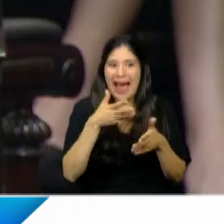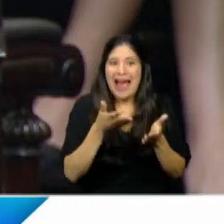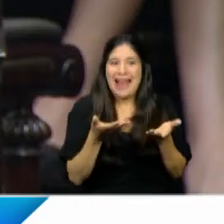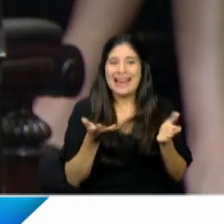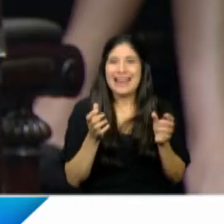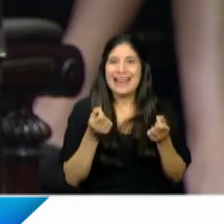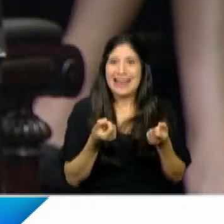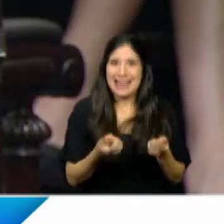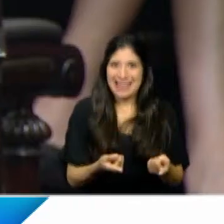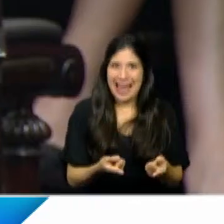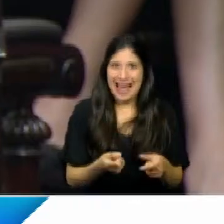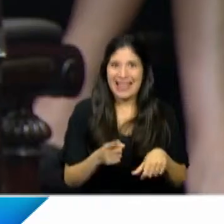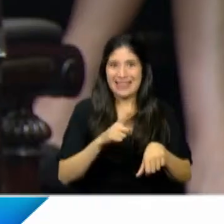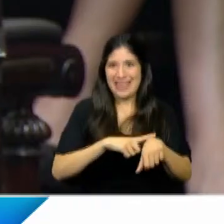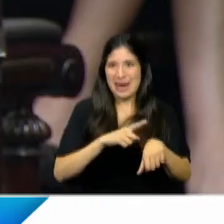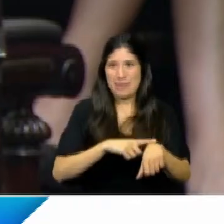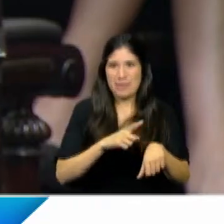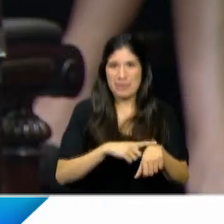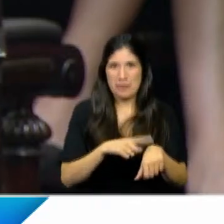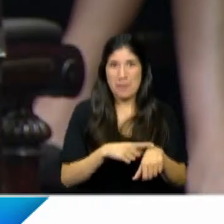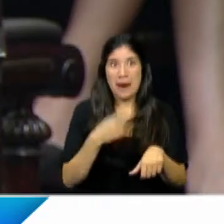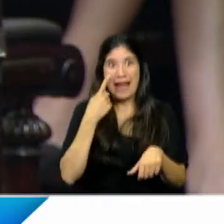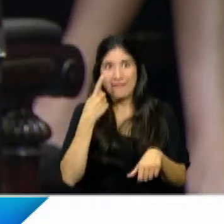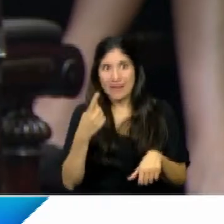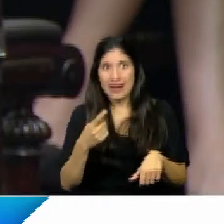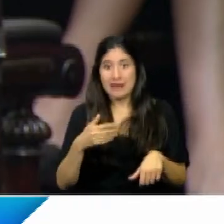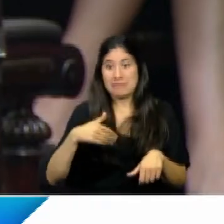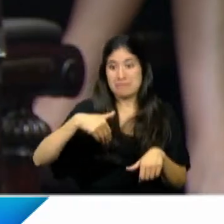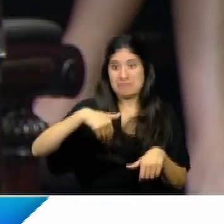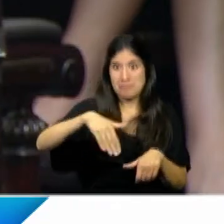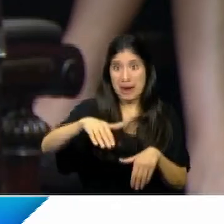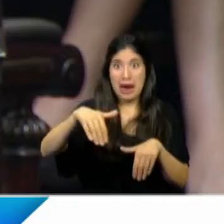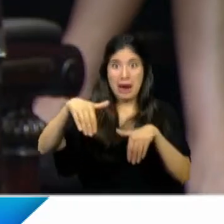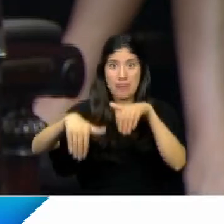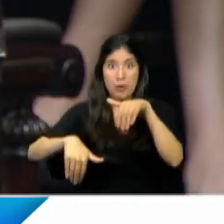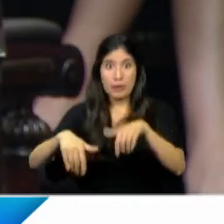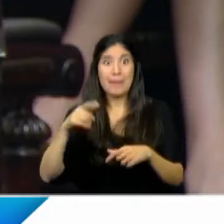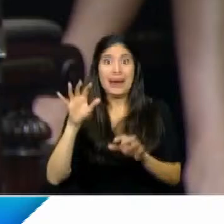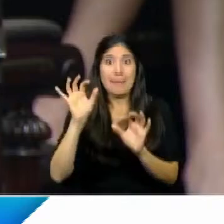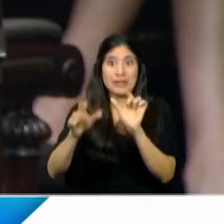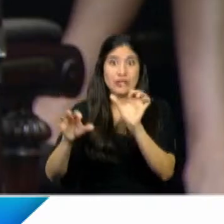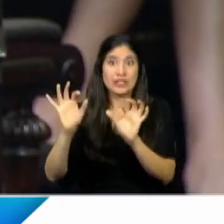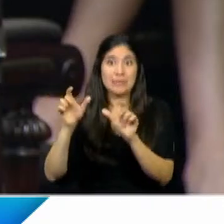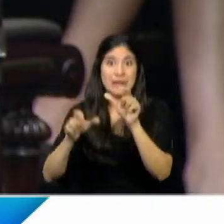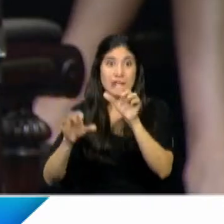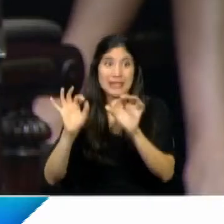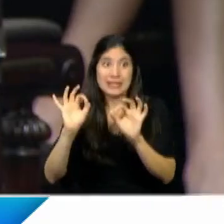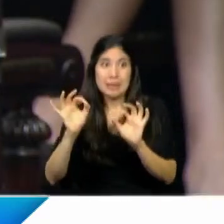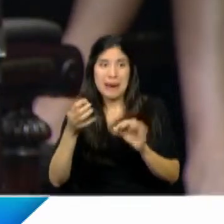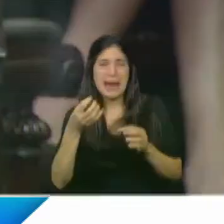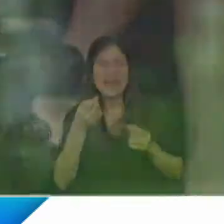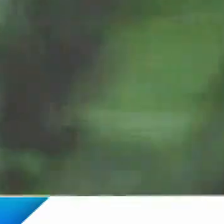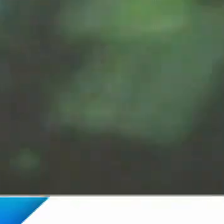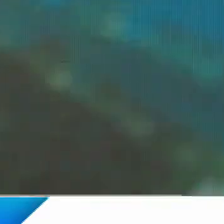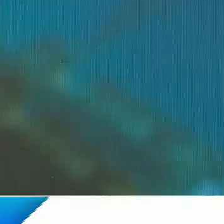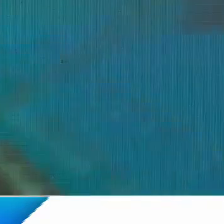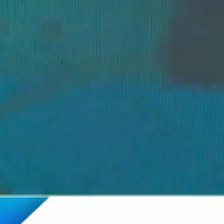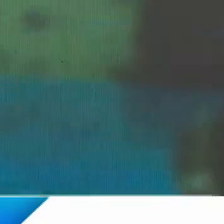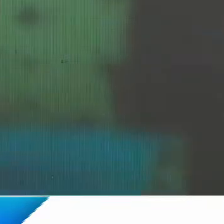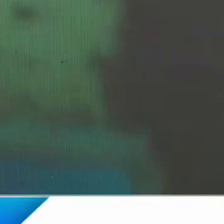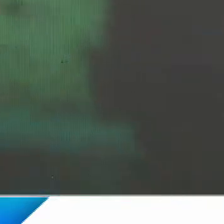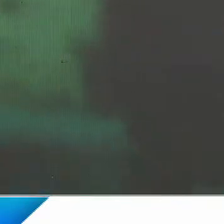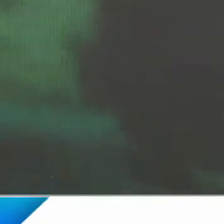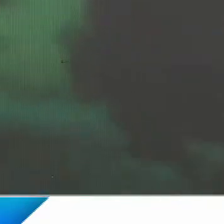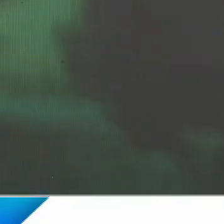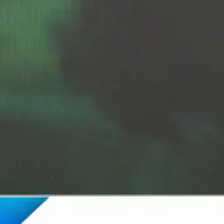de quién puede ser candidato y para que los electores sepan también quién va a poder o no participar de una contienda electoral. Bueno, dejaba